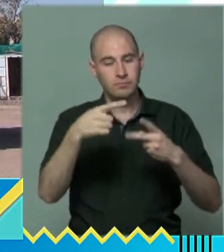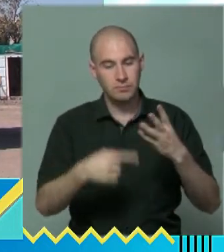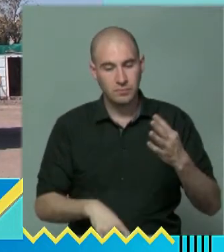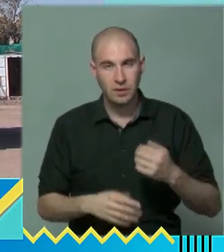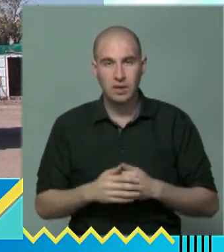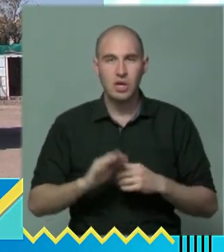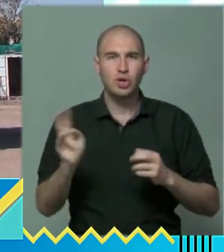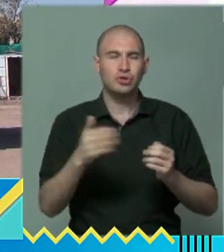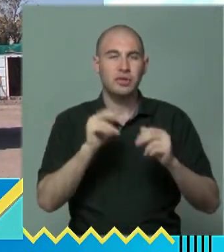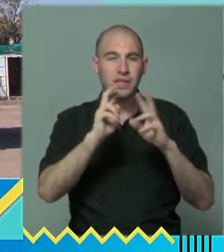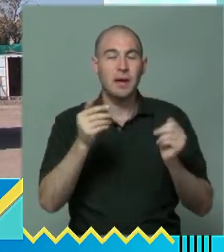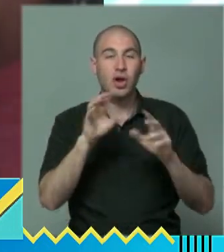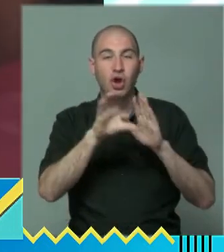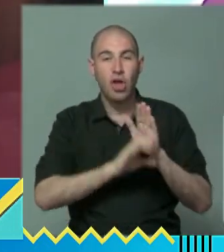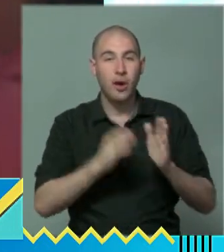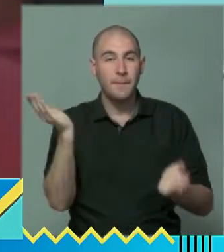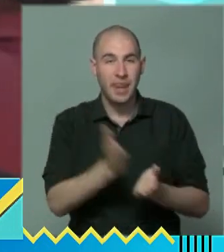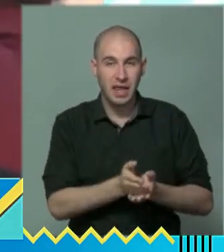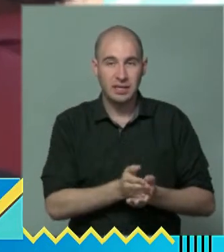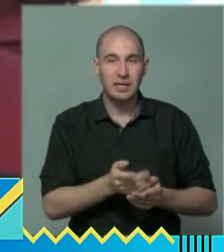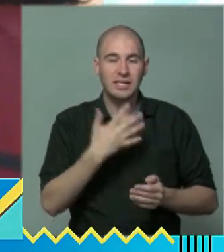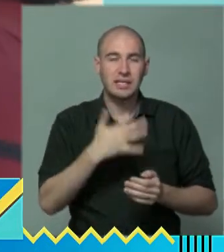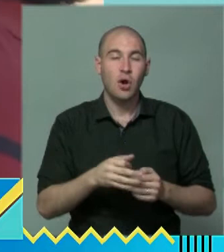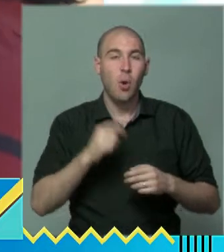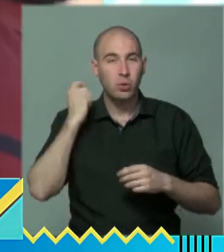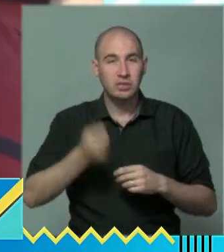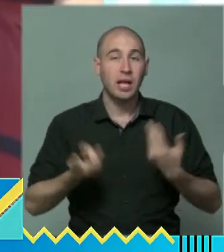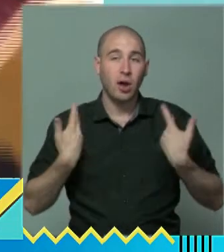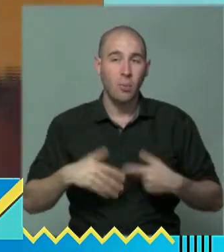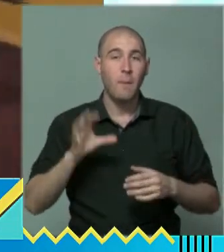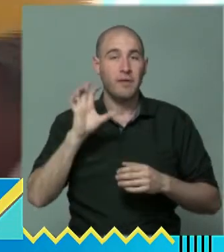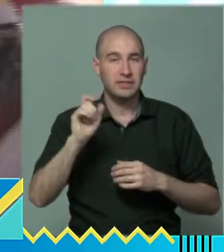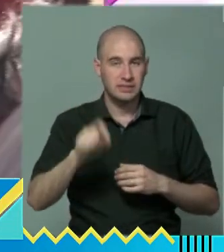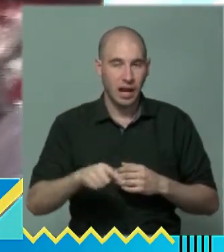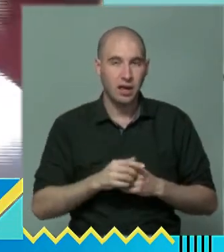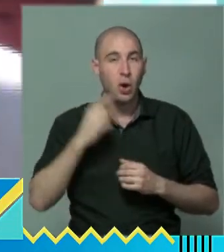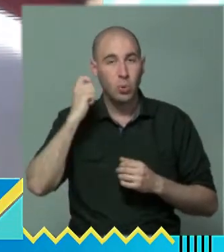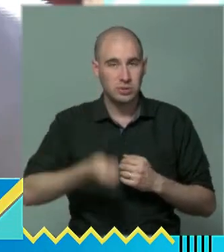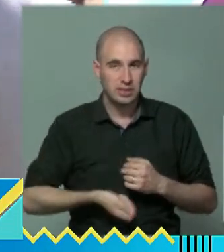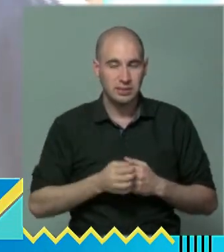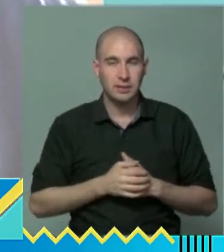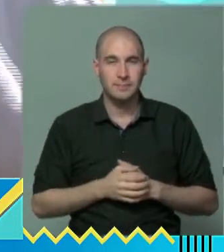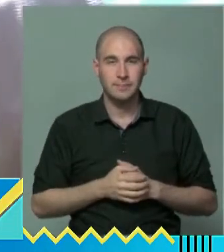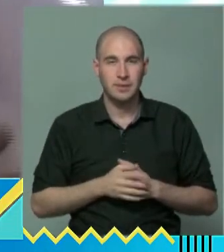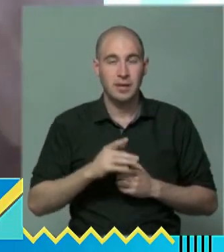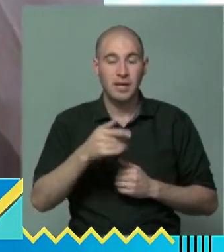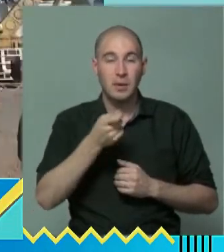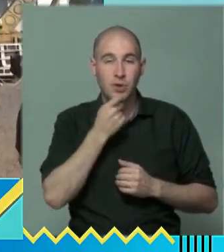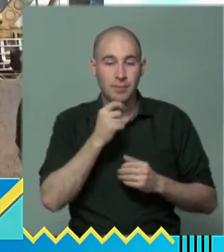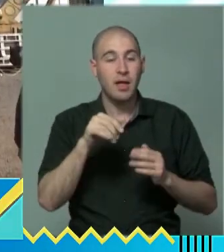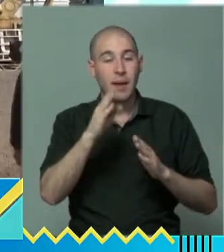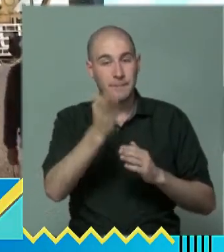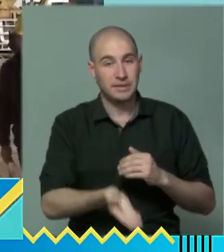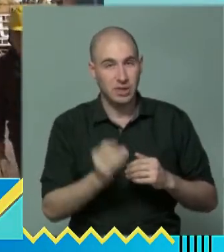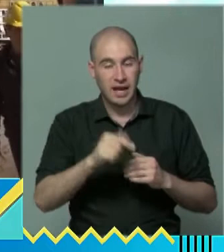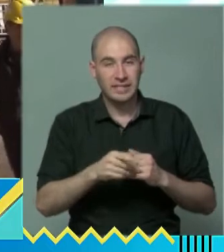Todo lo que tenga que ver con el Código Penal va a entender la justicia ordinaria, la justicia provincial, la justicia que entendería para el caso en que se encuentre la